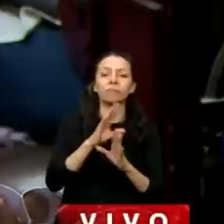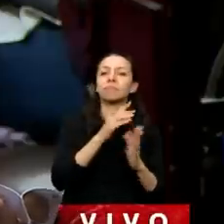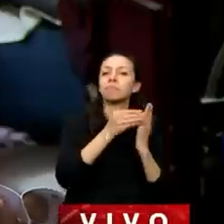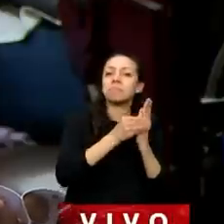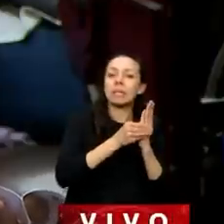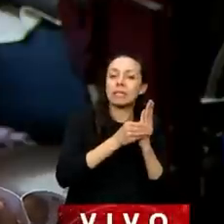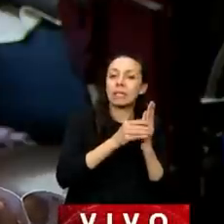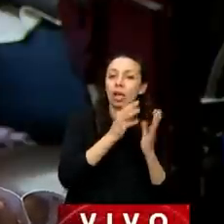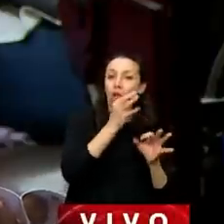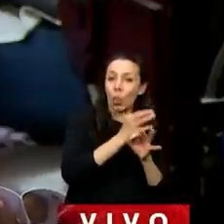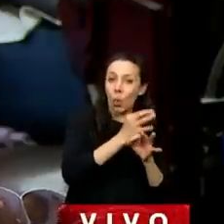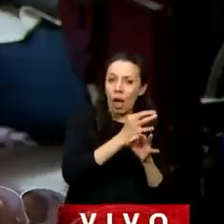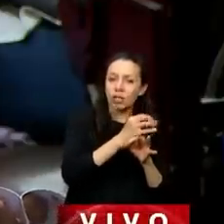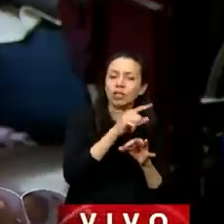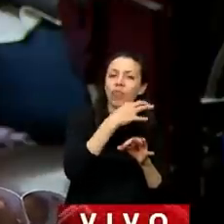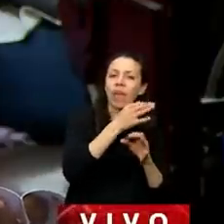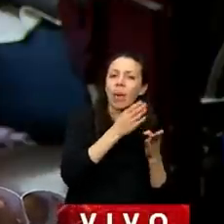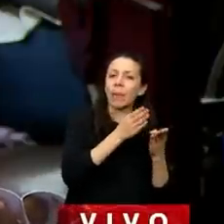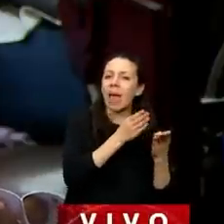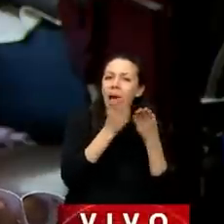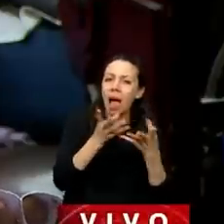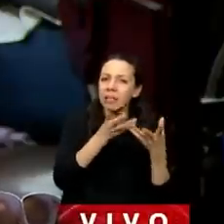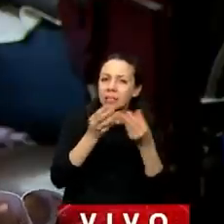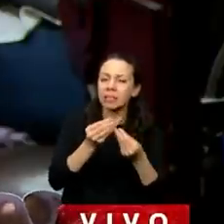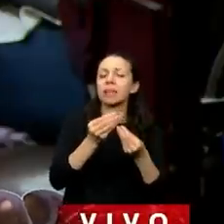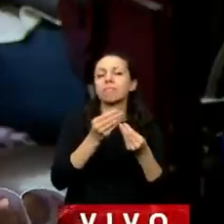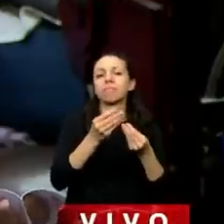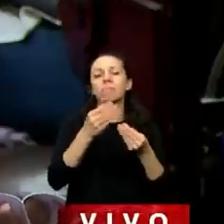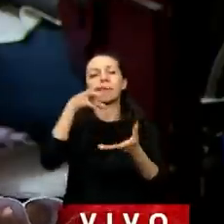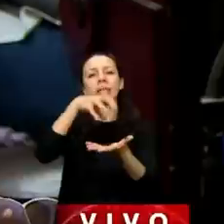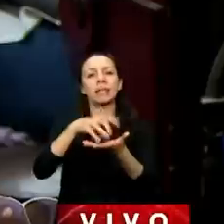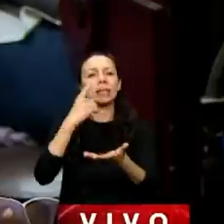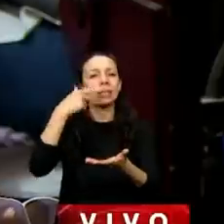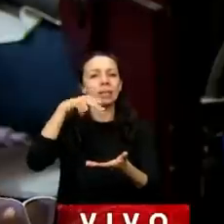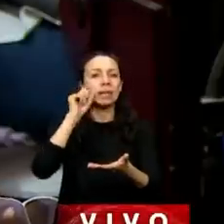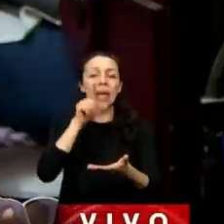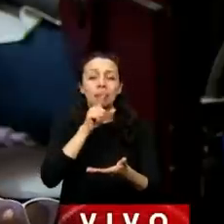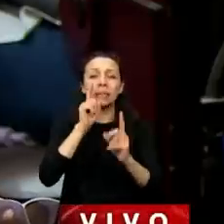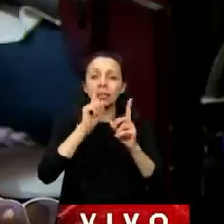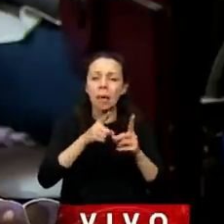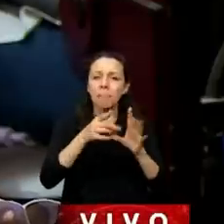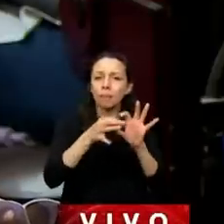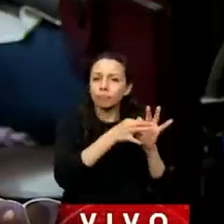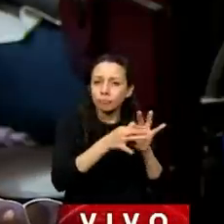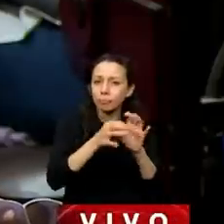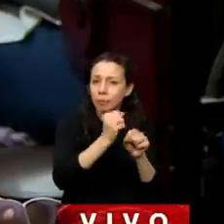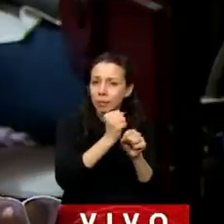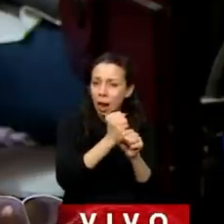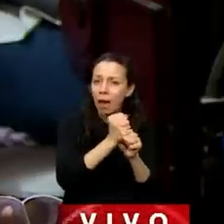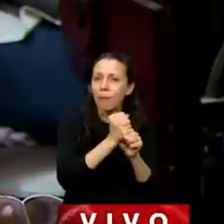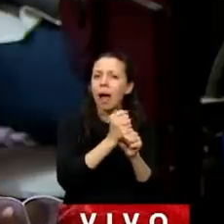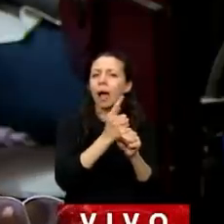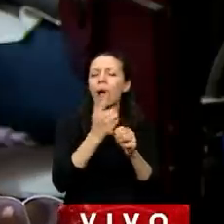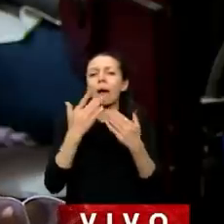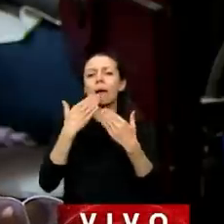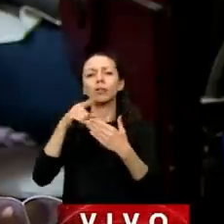de Educación asistirá a través del INET y también promoverá la articulación a través de